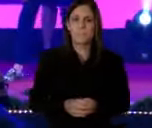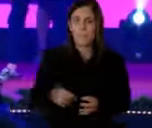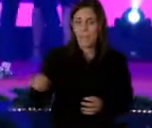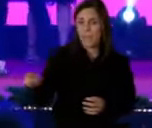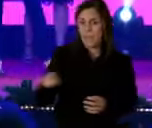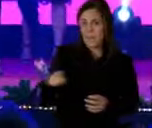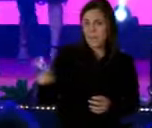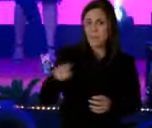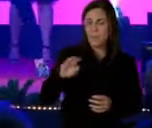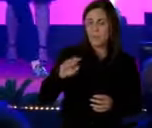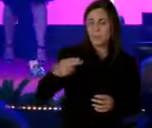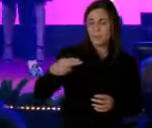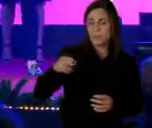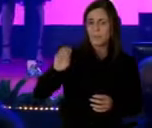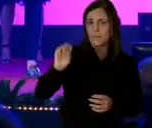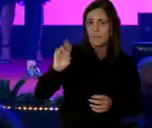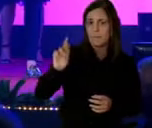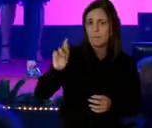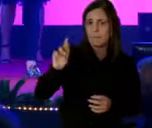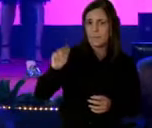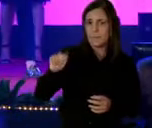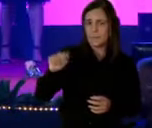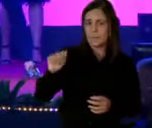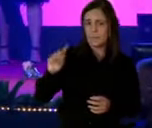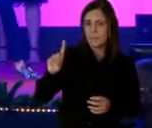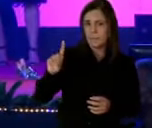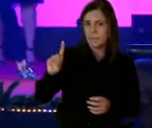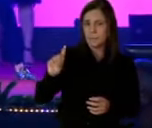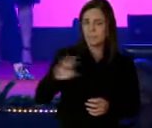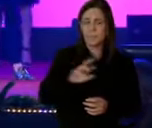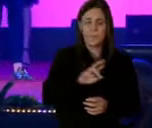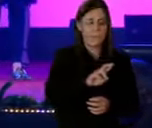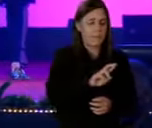por las peticiones de todos ustedes y por todas esas personas que están enfermas.